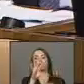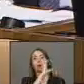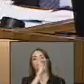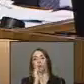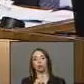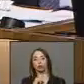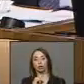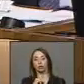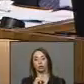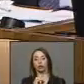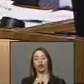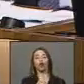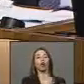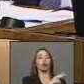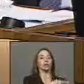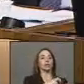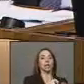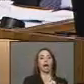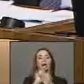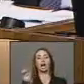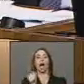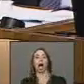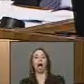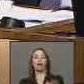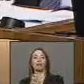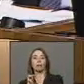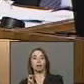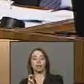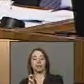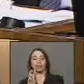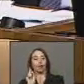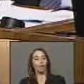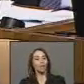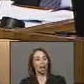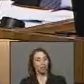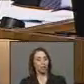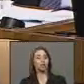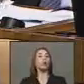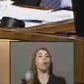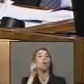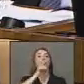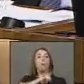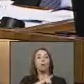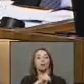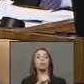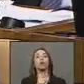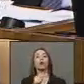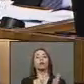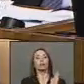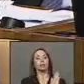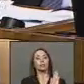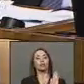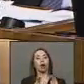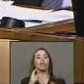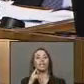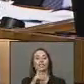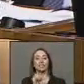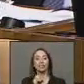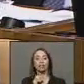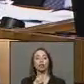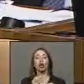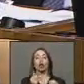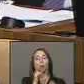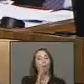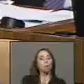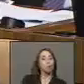10% de las prestaciones de la cuenta de capitalización individual obligatoria, y por último, perfeccionar los requisitos y medios